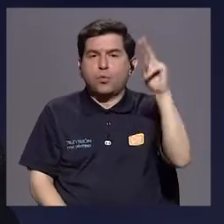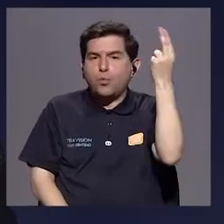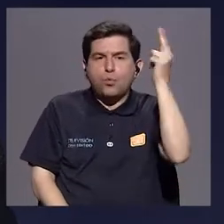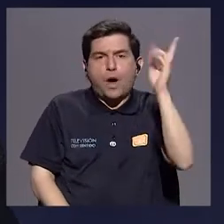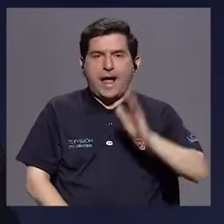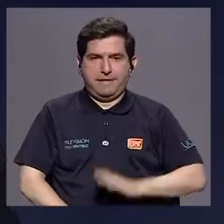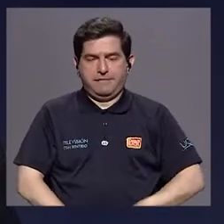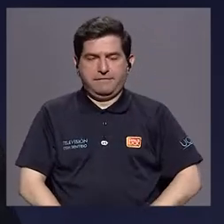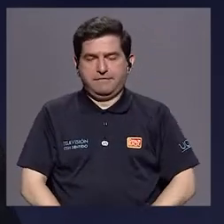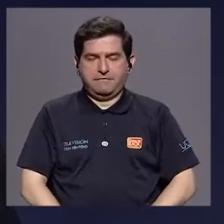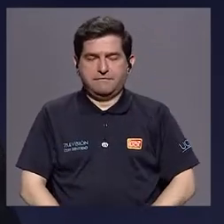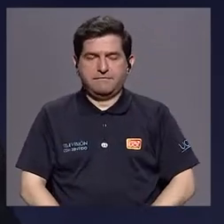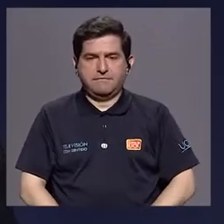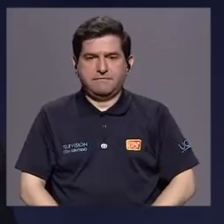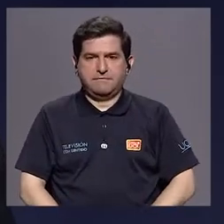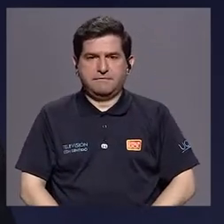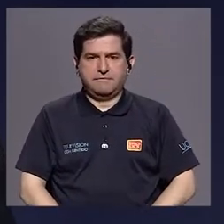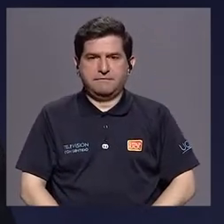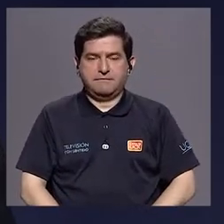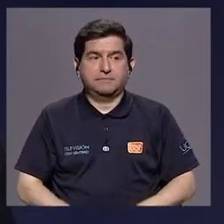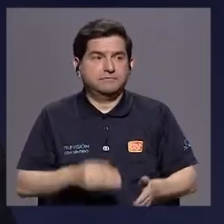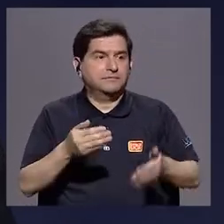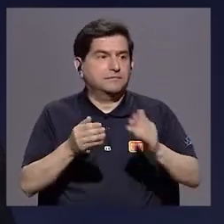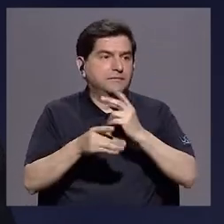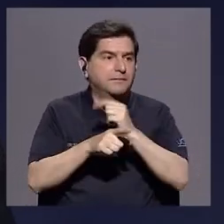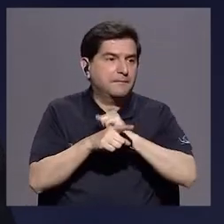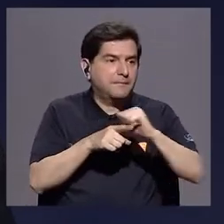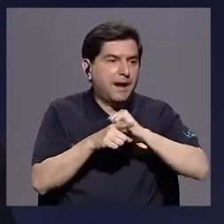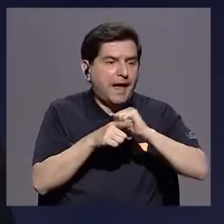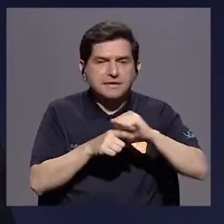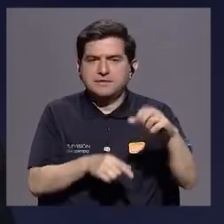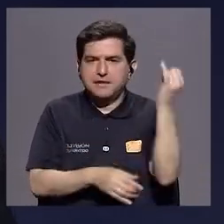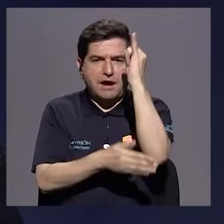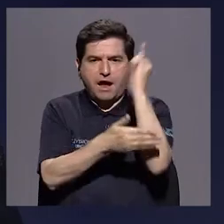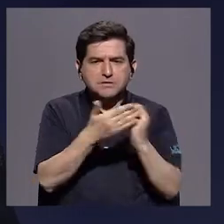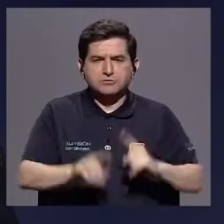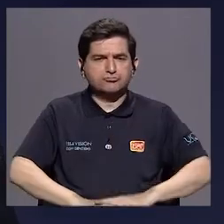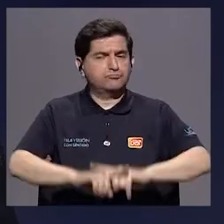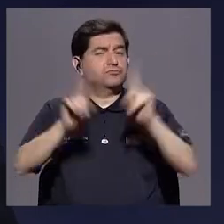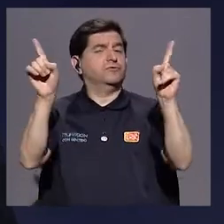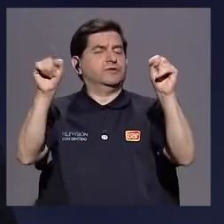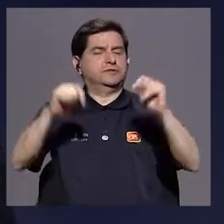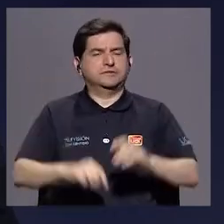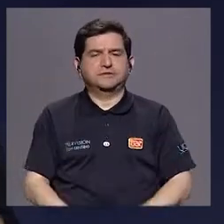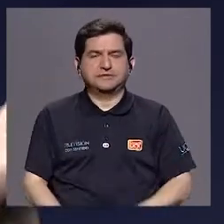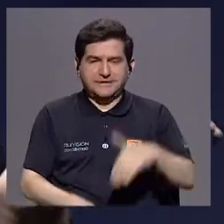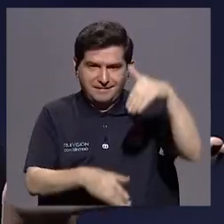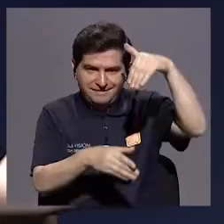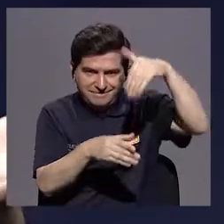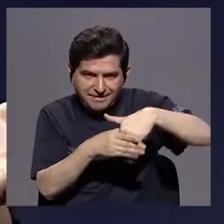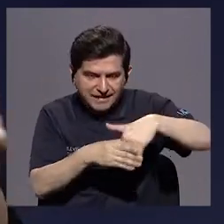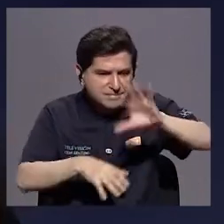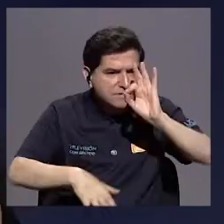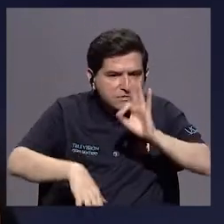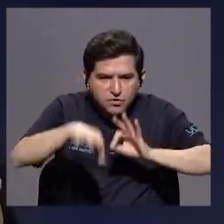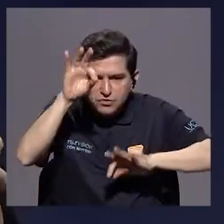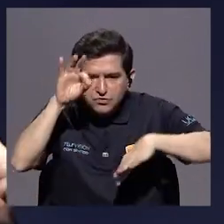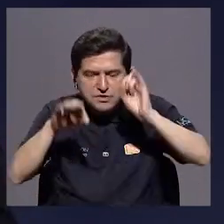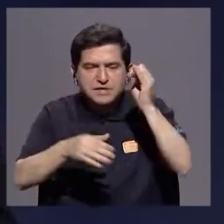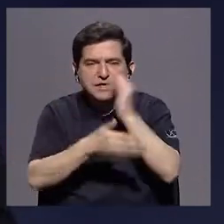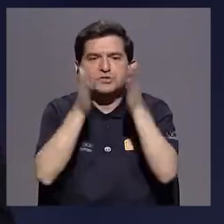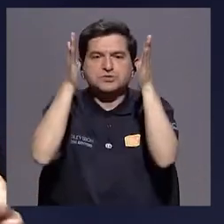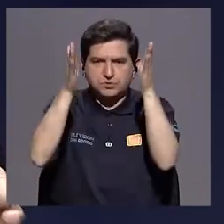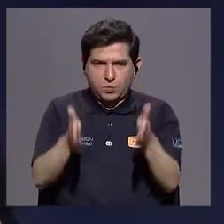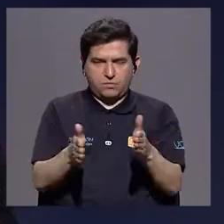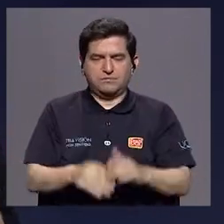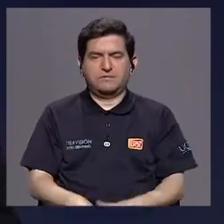esas son prácticas artísticas sumamente diferentes por eso dentro de la selección de artistas que se